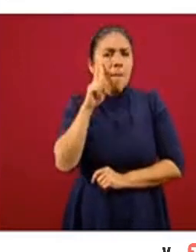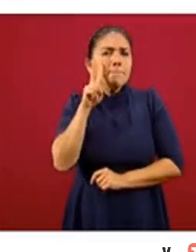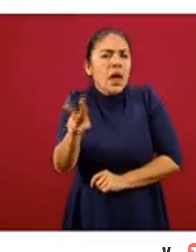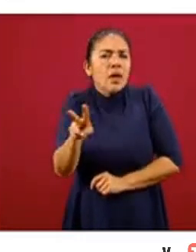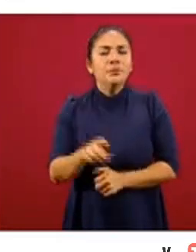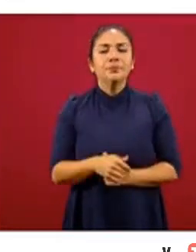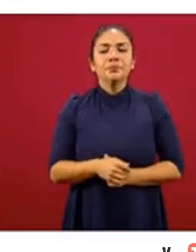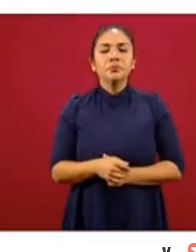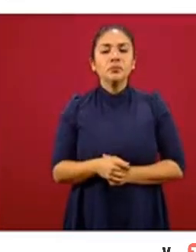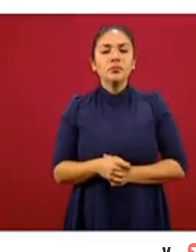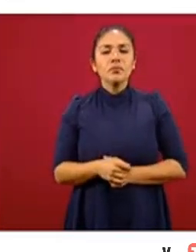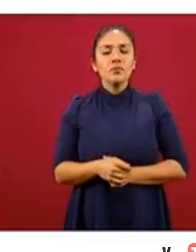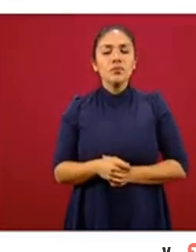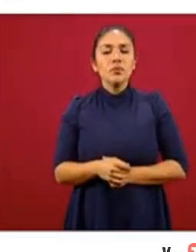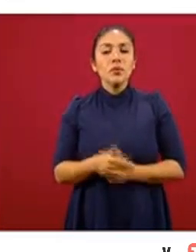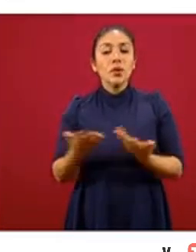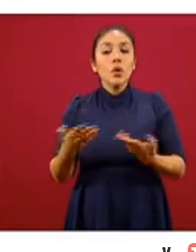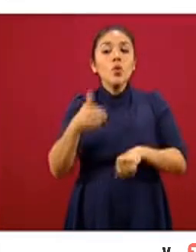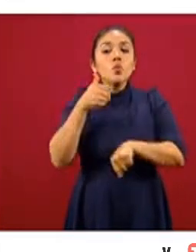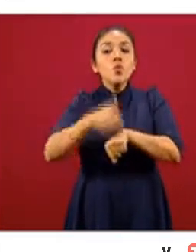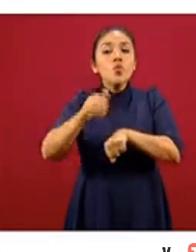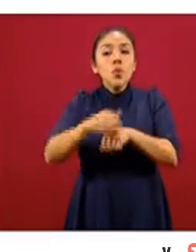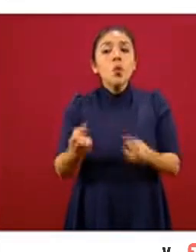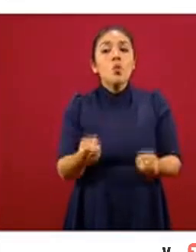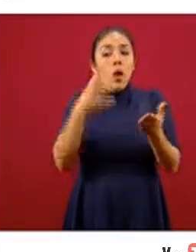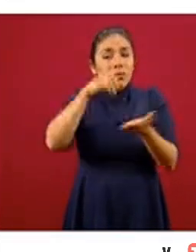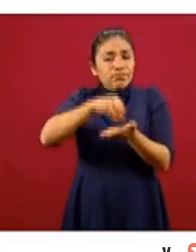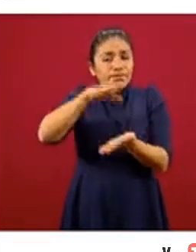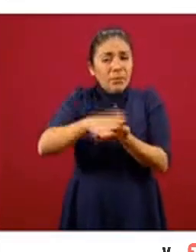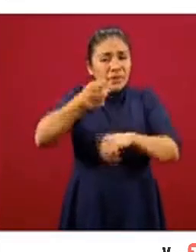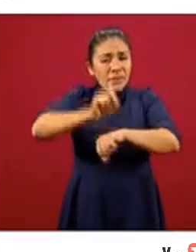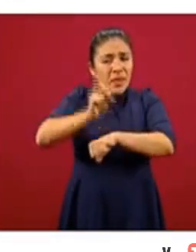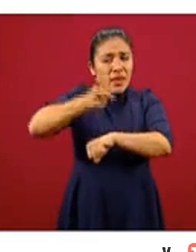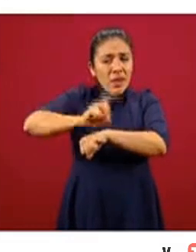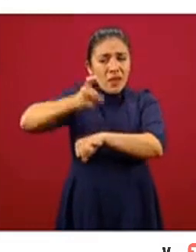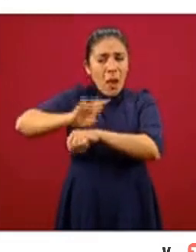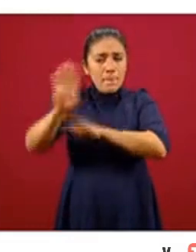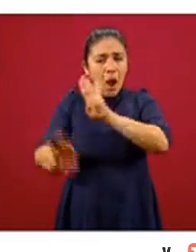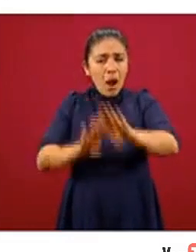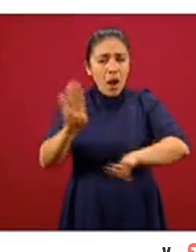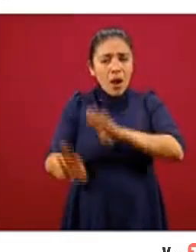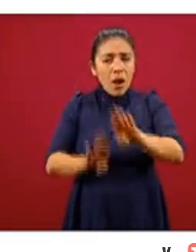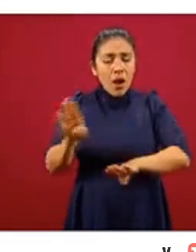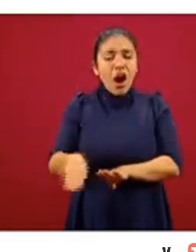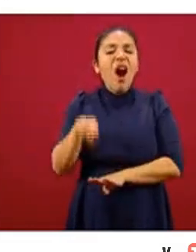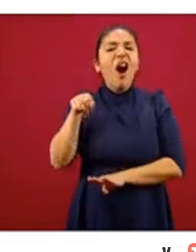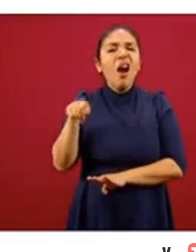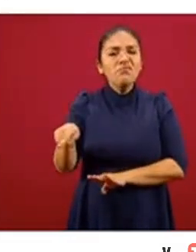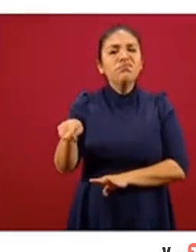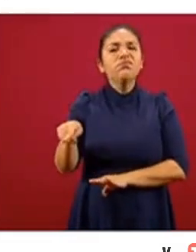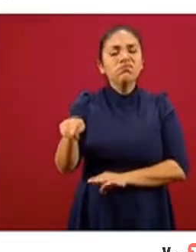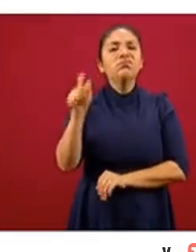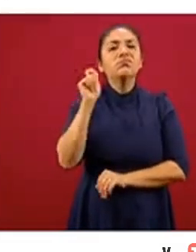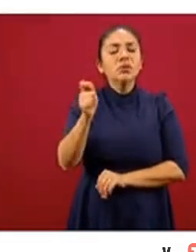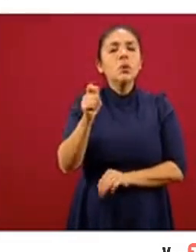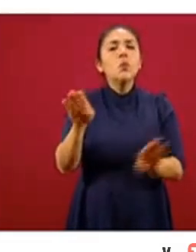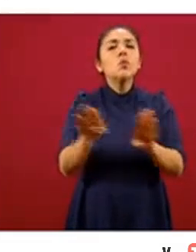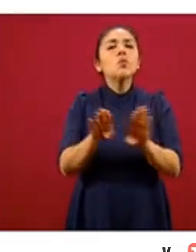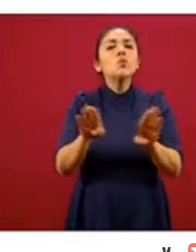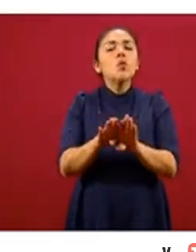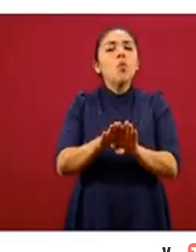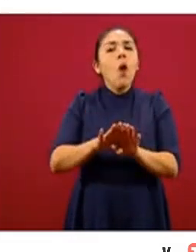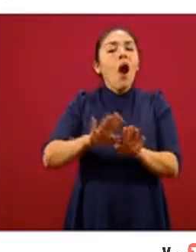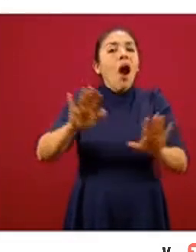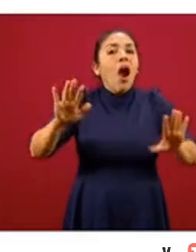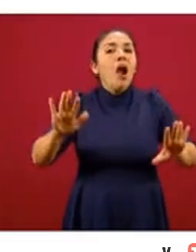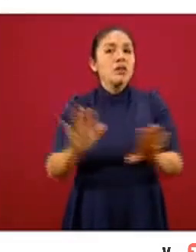el crecimiento en el número de muertes registradas día con día corresponde con la velocidad de cambio de la